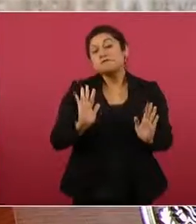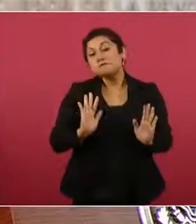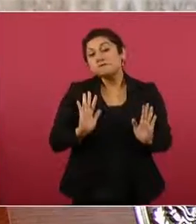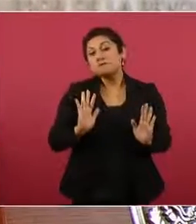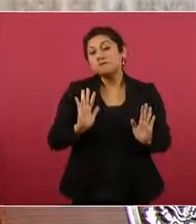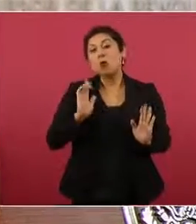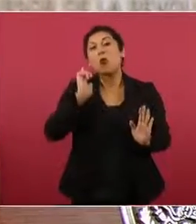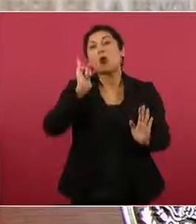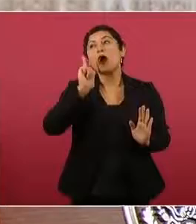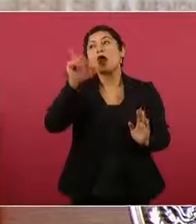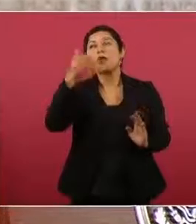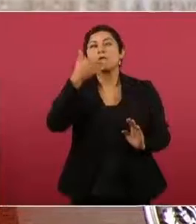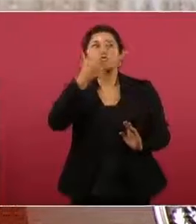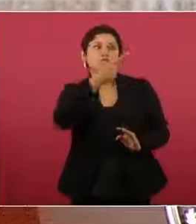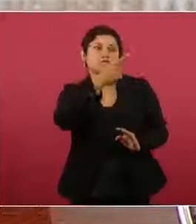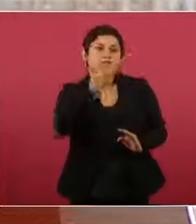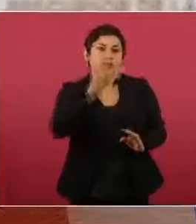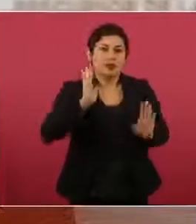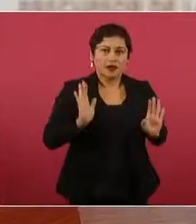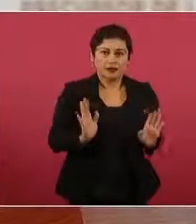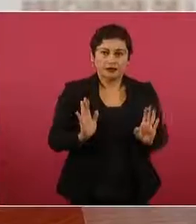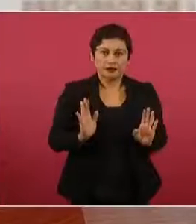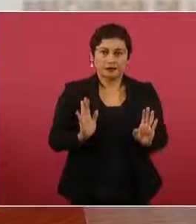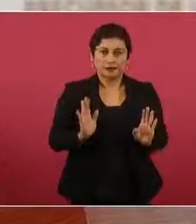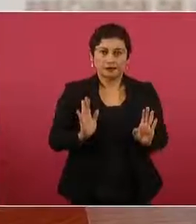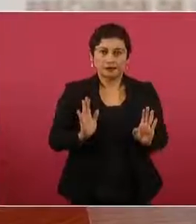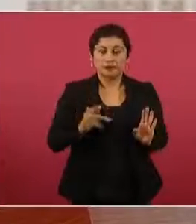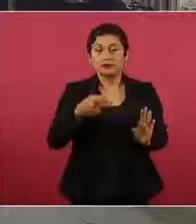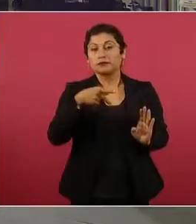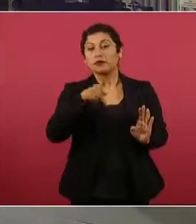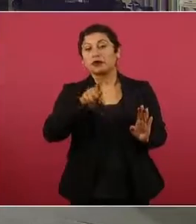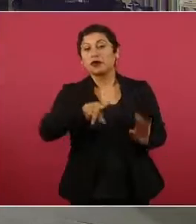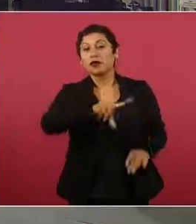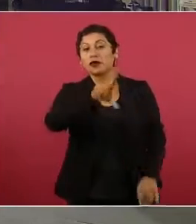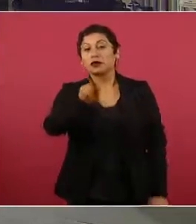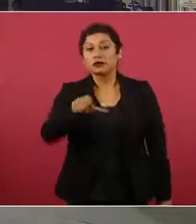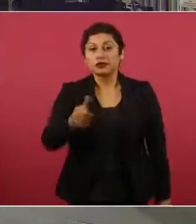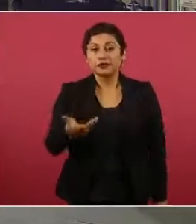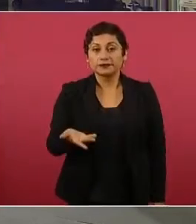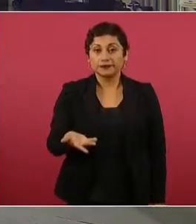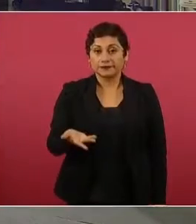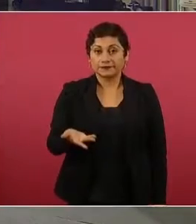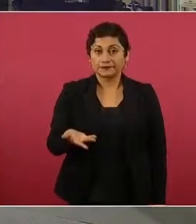Pero, ¿y los efectos secundarios?